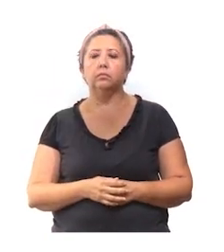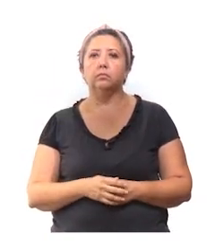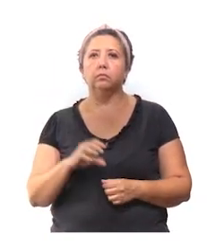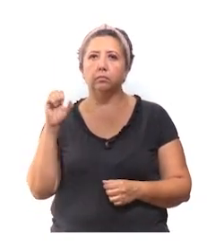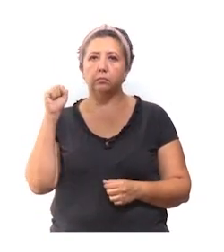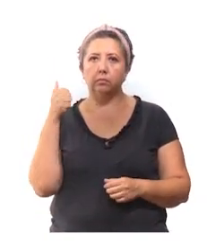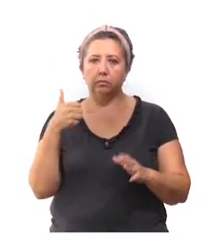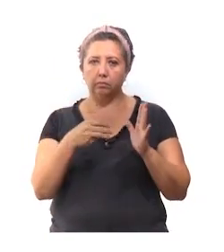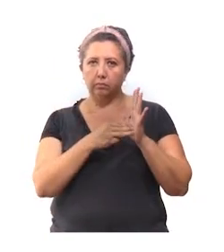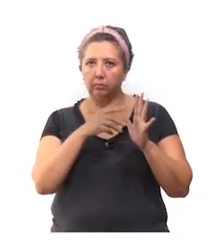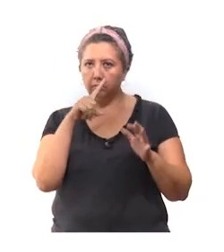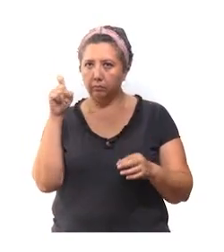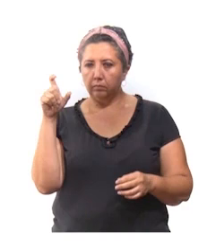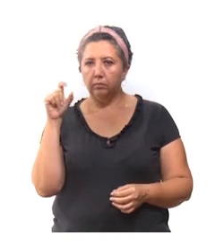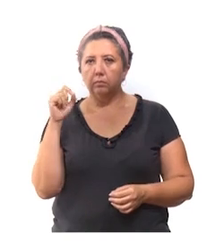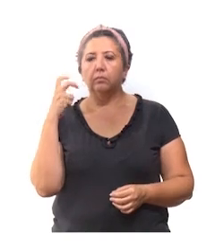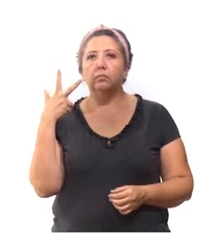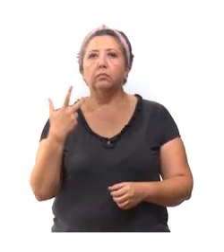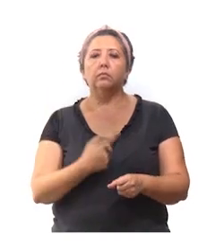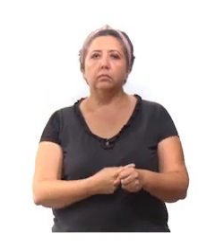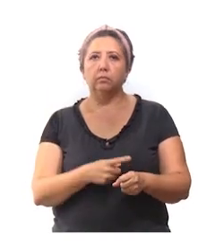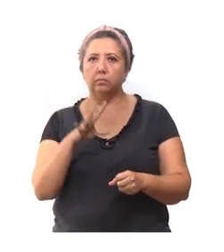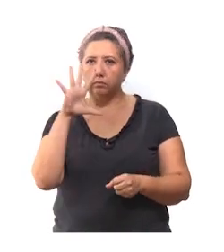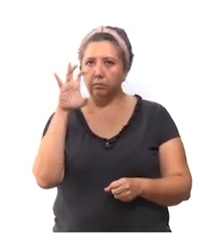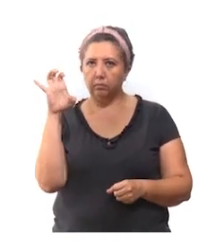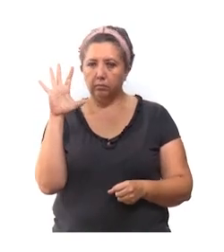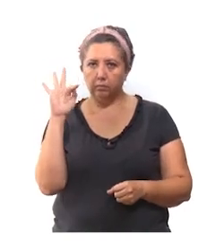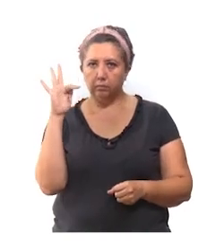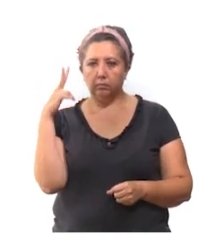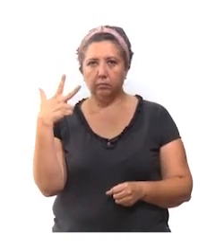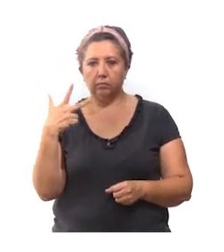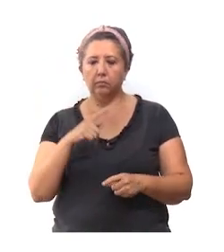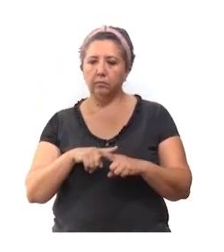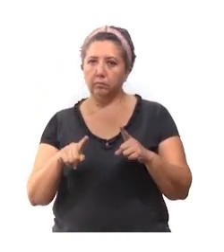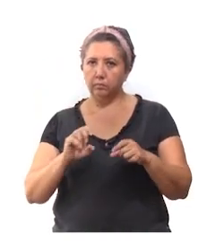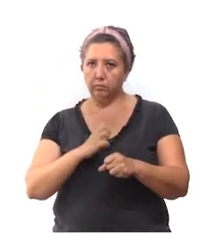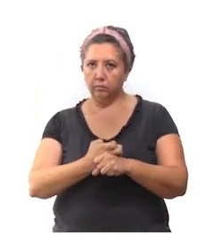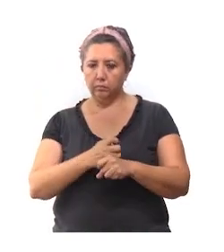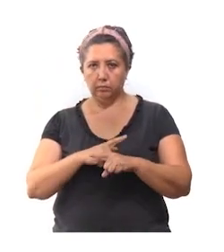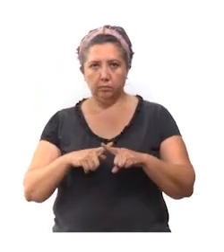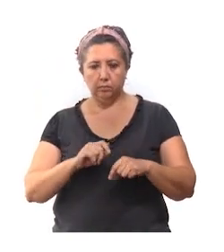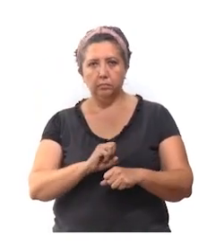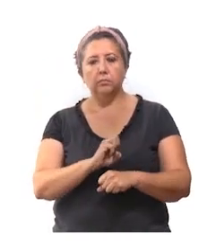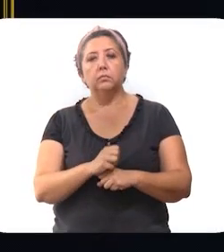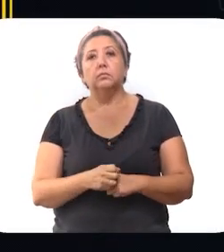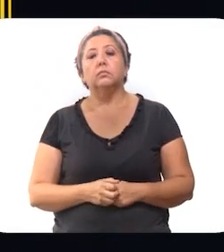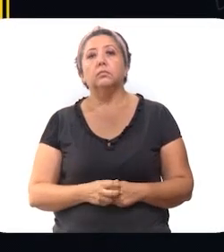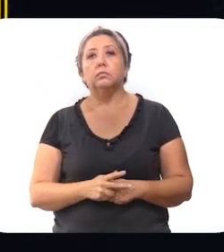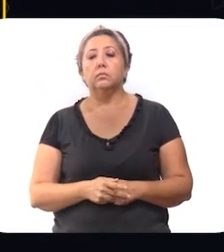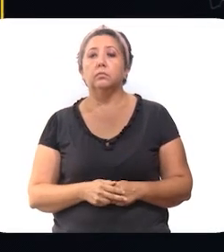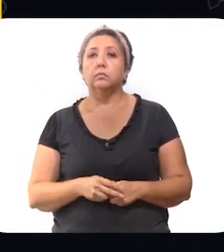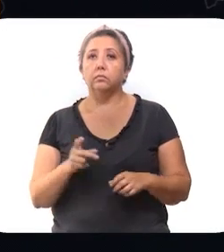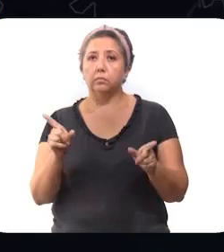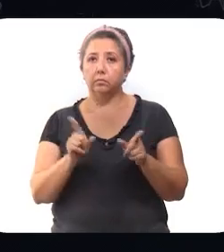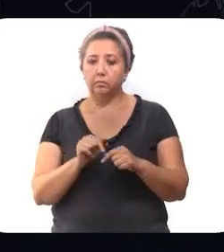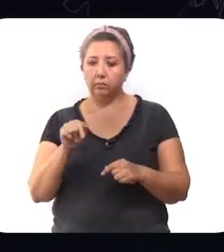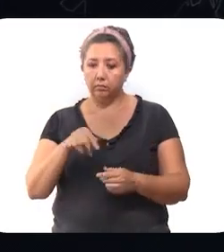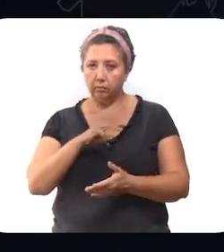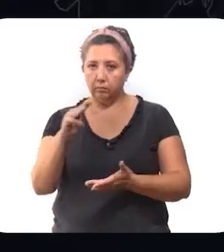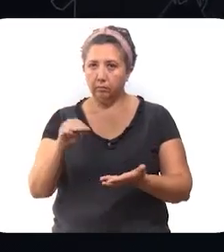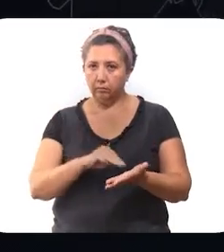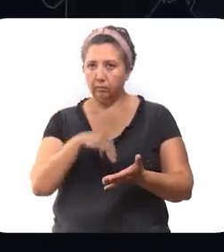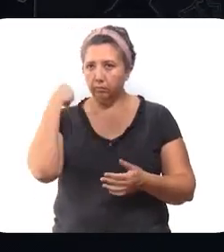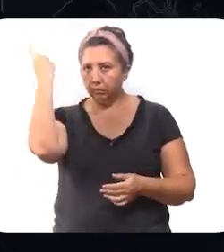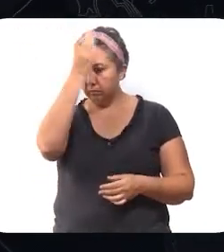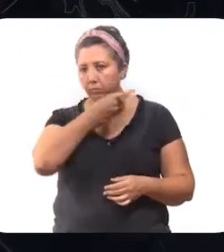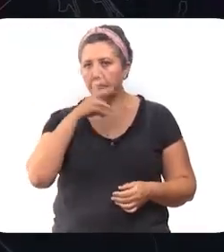De los 66.128 casos positivos, 548 son de otro país u otro estado. Específicamente en Mérida